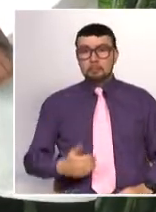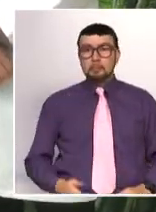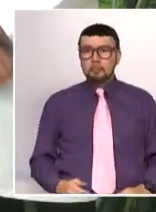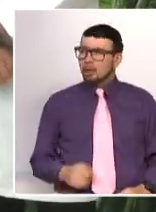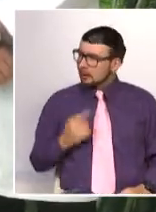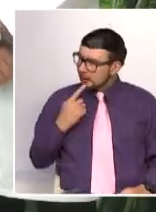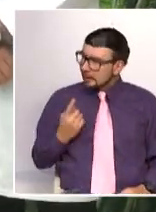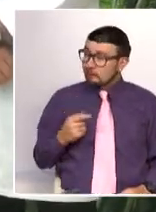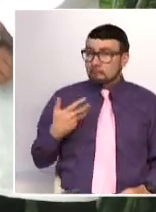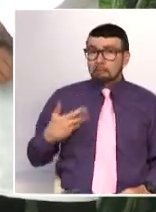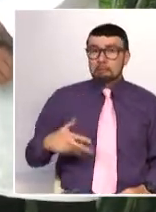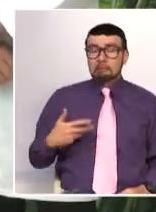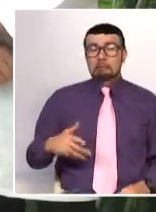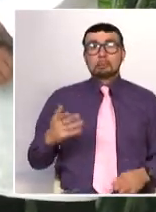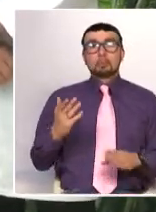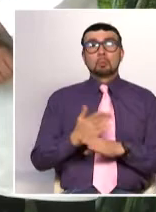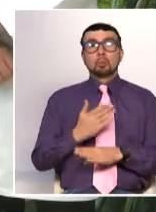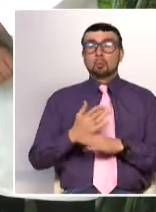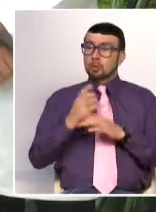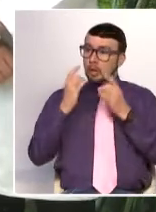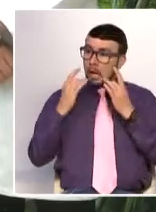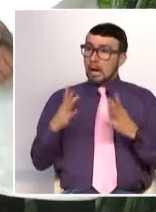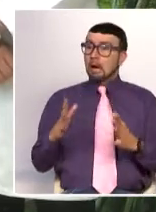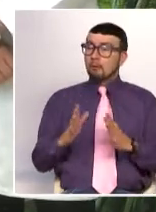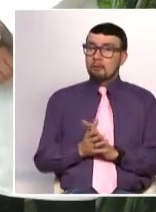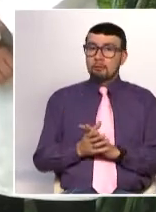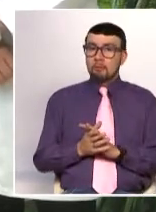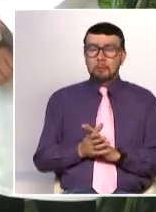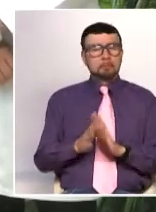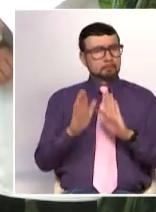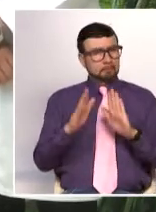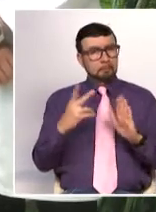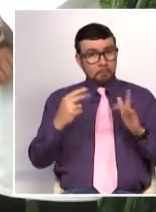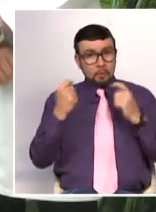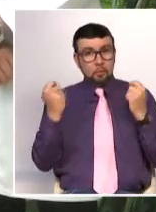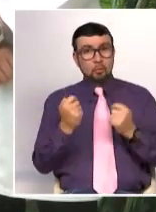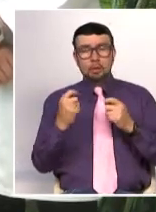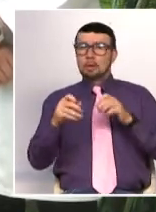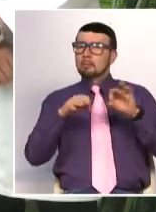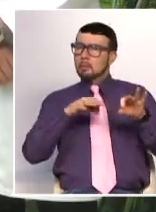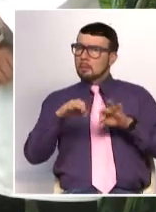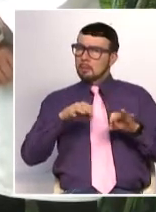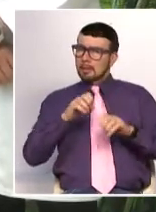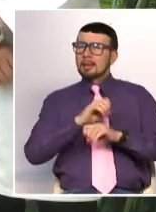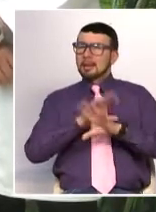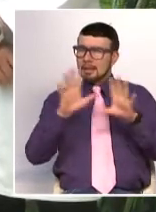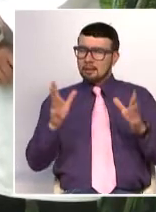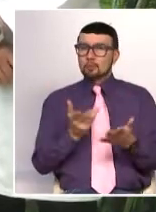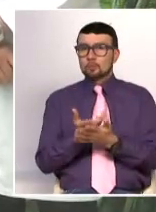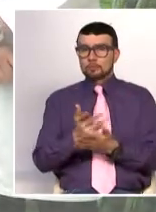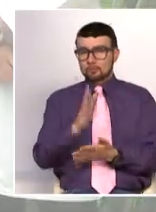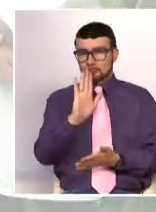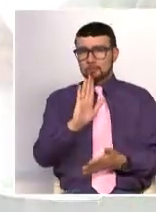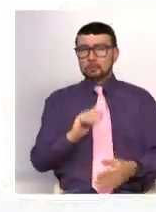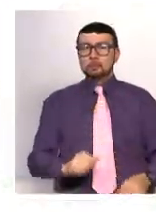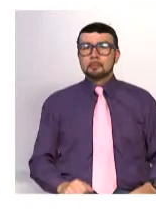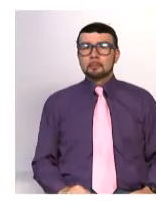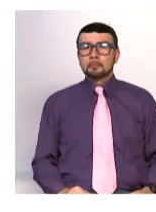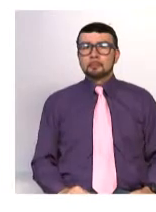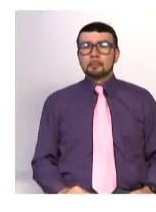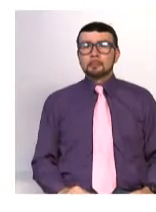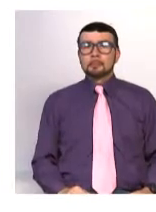en un problema después de este corte de comerciales vamos a tratar de salir de él con ciertas recomendaciones ya regresamos